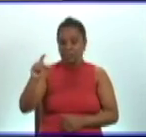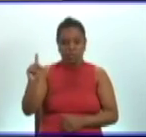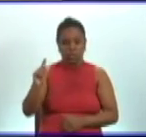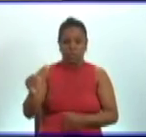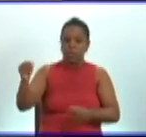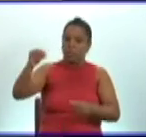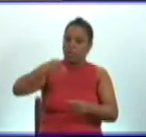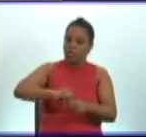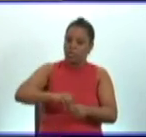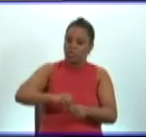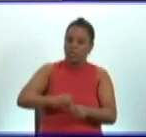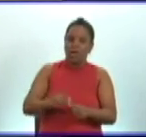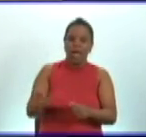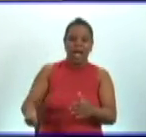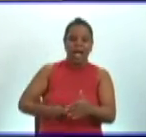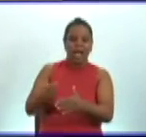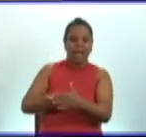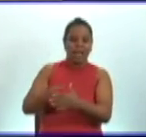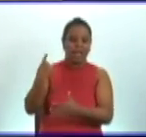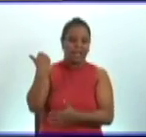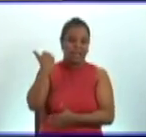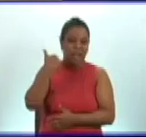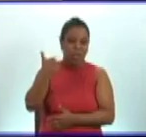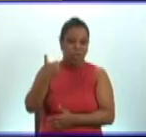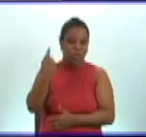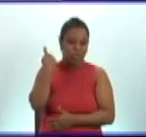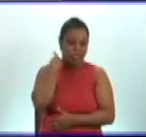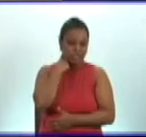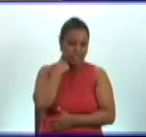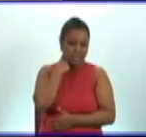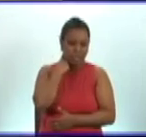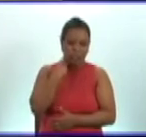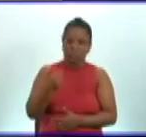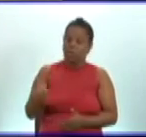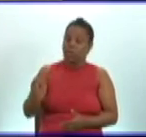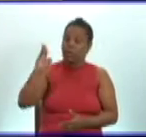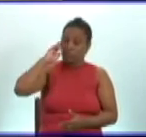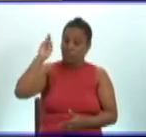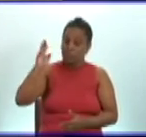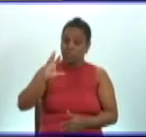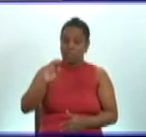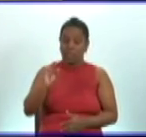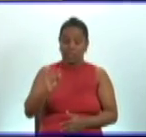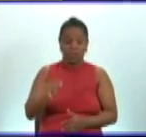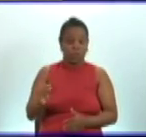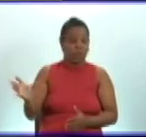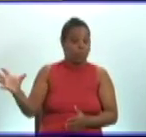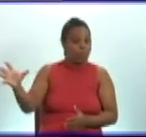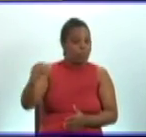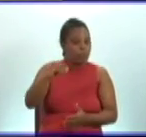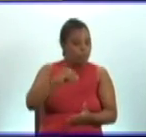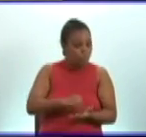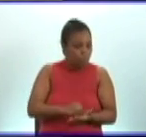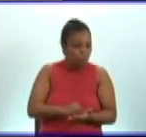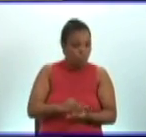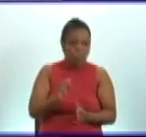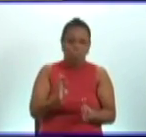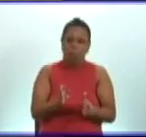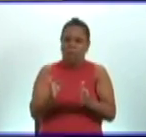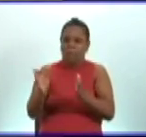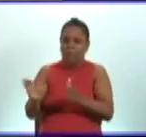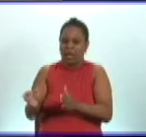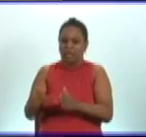Además, recuerden que le dijimos en un encuentro anterior que no se incorporó de un todo, ¿verdad? Se fueron incorporando, pero sí se iban dando